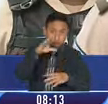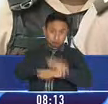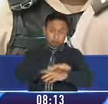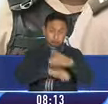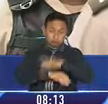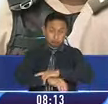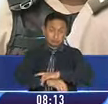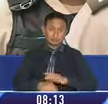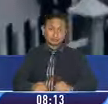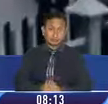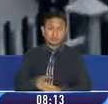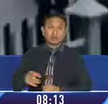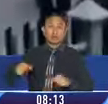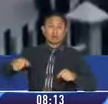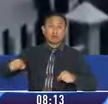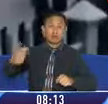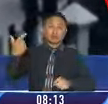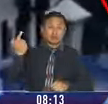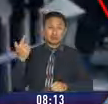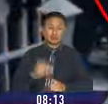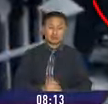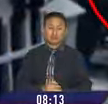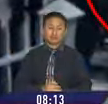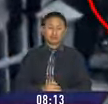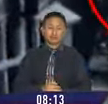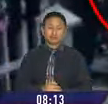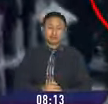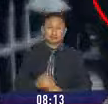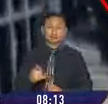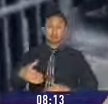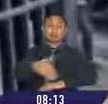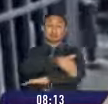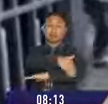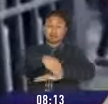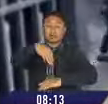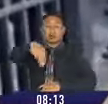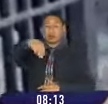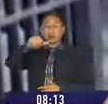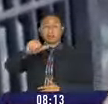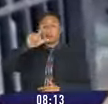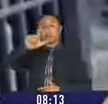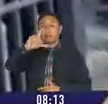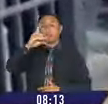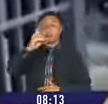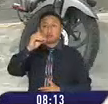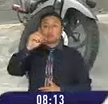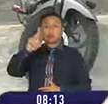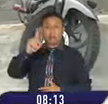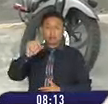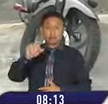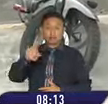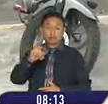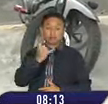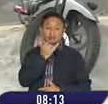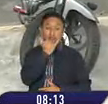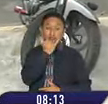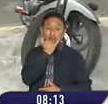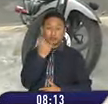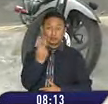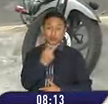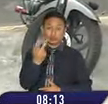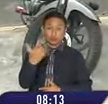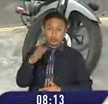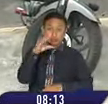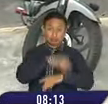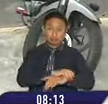arma de fuego, motocicleta. De esta manera, el robo en la avenida Maldonado al sur de Quito le salió mal. Con los dos capturados,